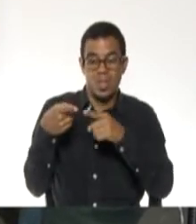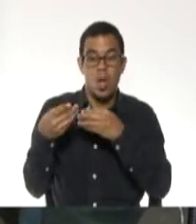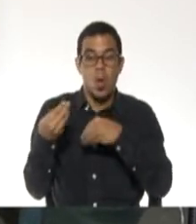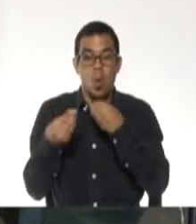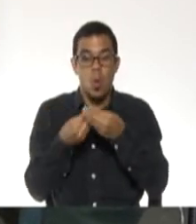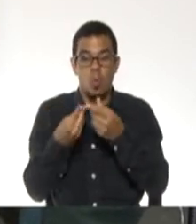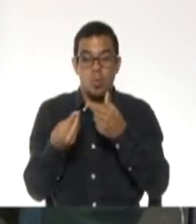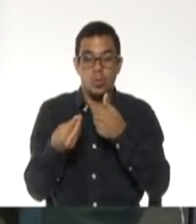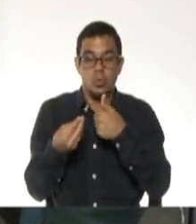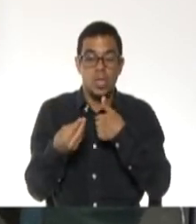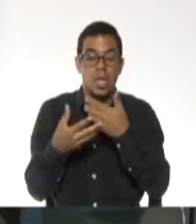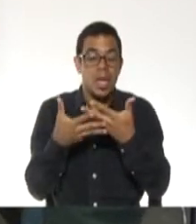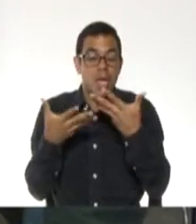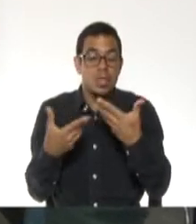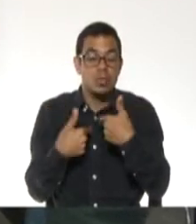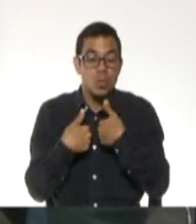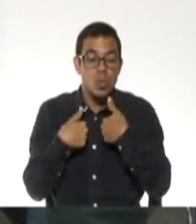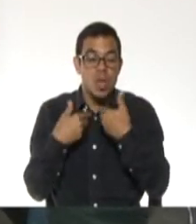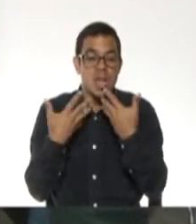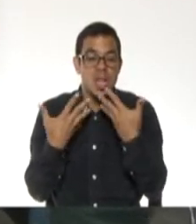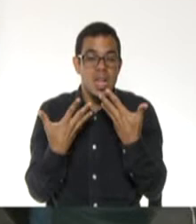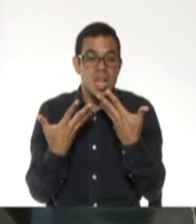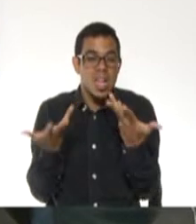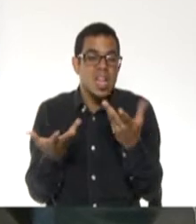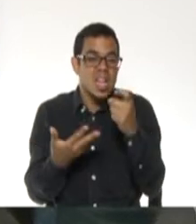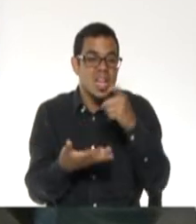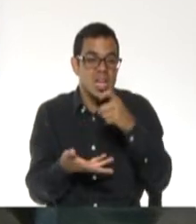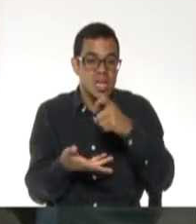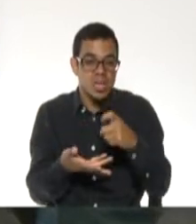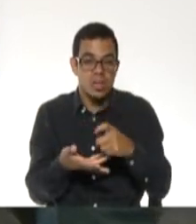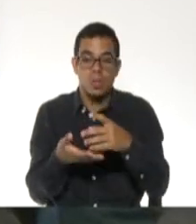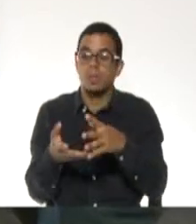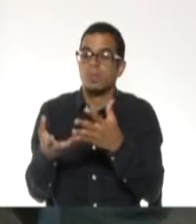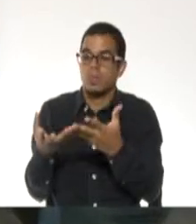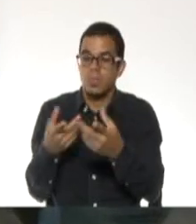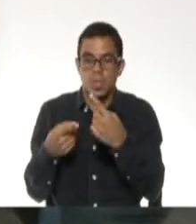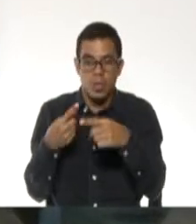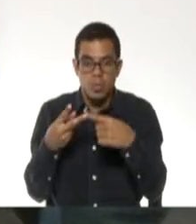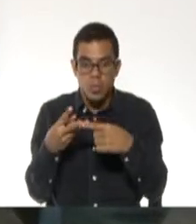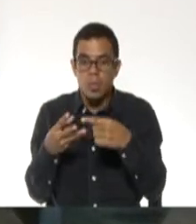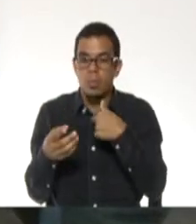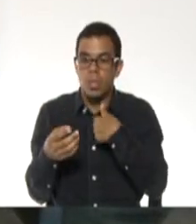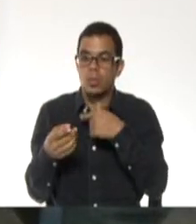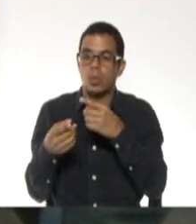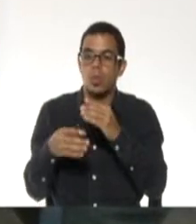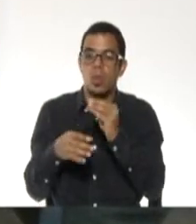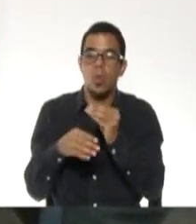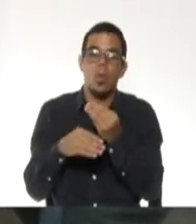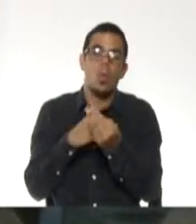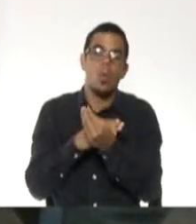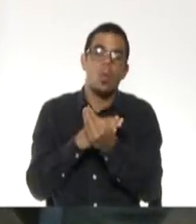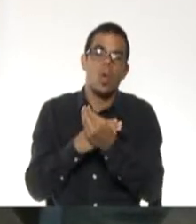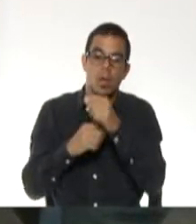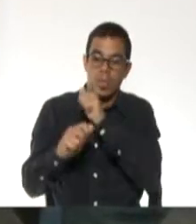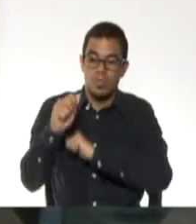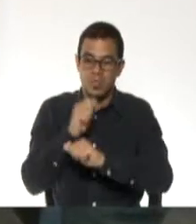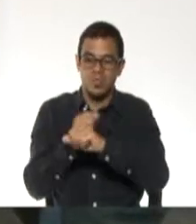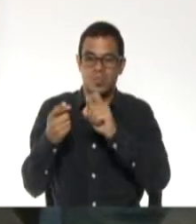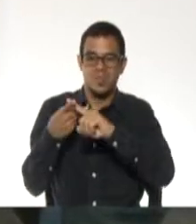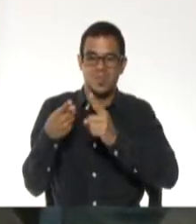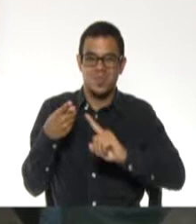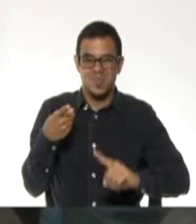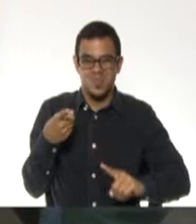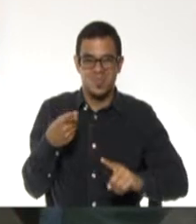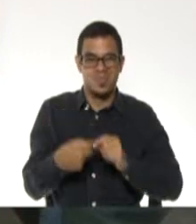Aunque algunas de ellas uno toma todas las medidas previsibles. Ya en la teoría hemos trabajado con los